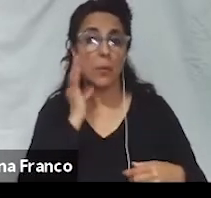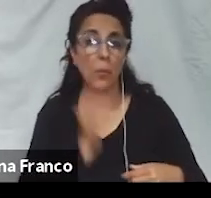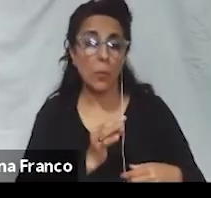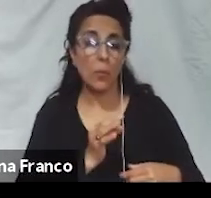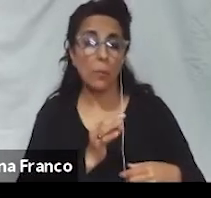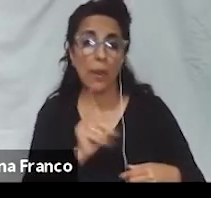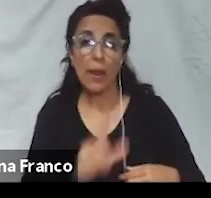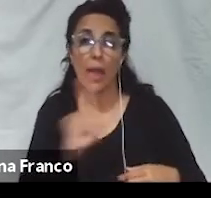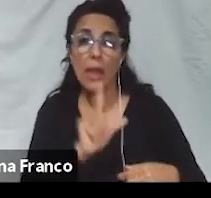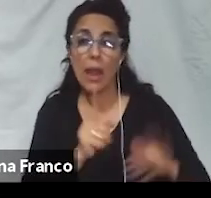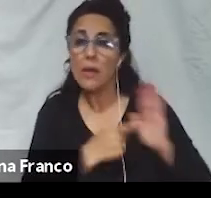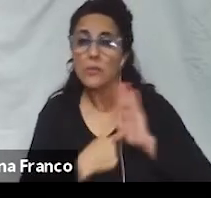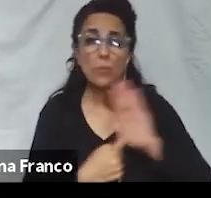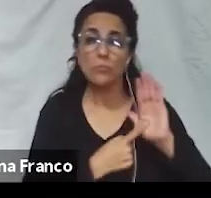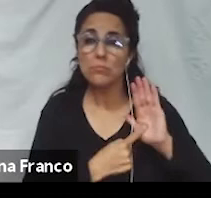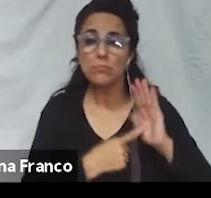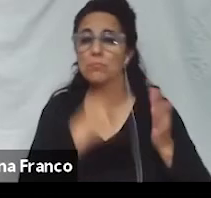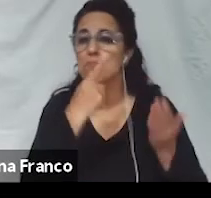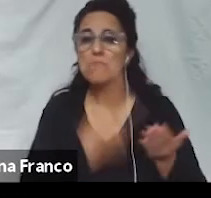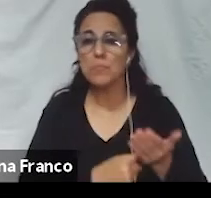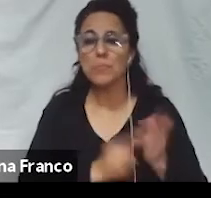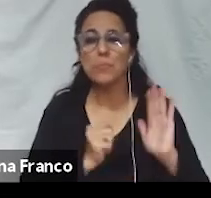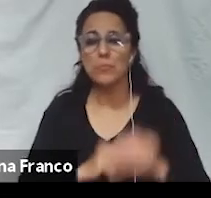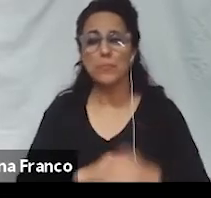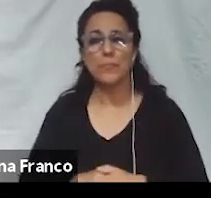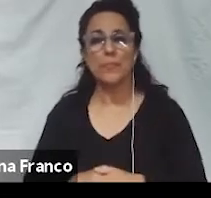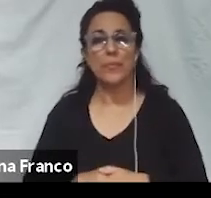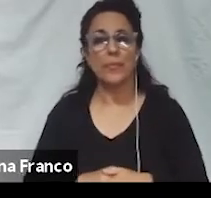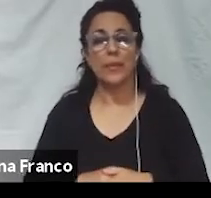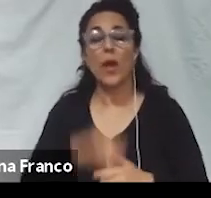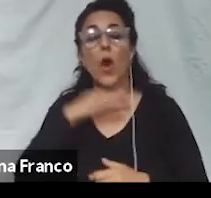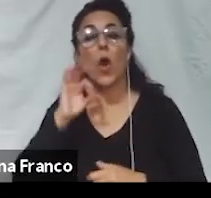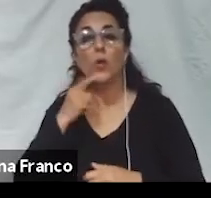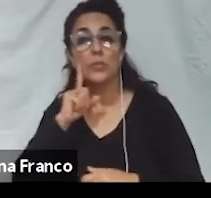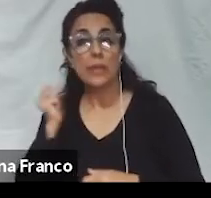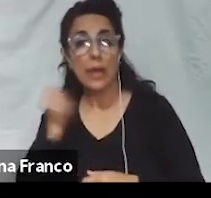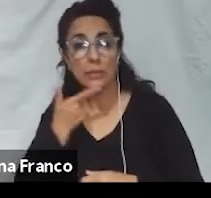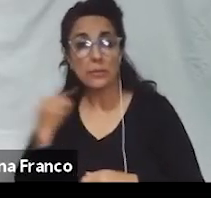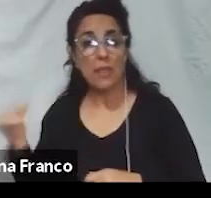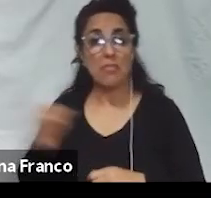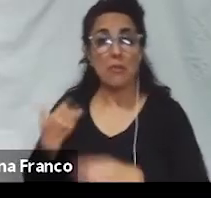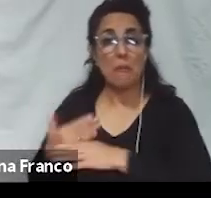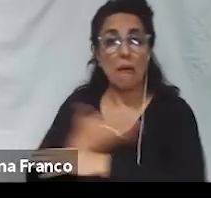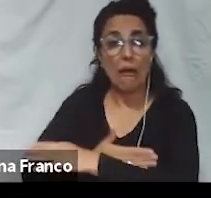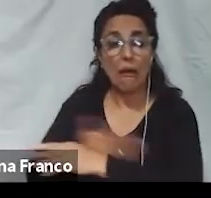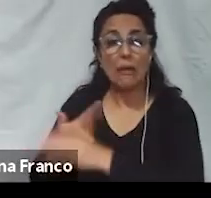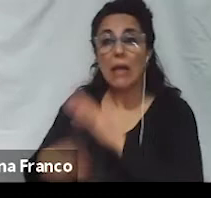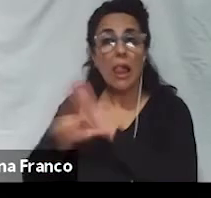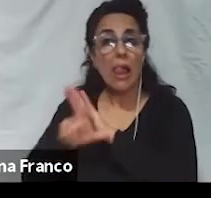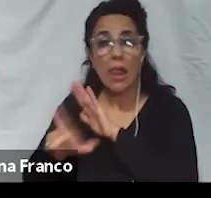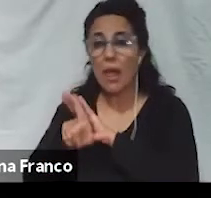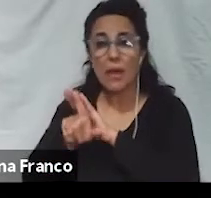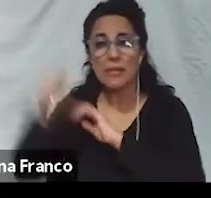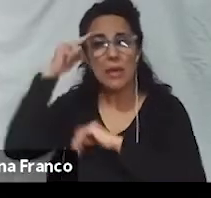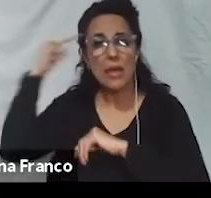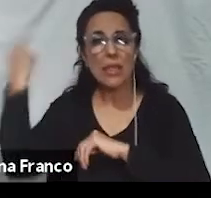cumplir, digamos, con alguna legislación puntual. Pero como decía Josías antes, casi todas las leyes se basan